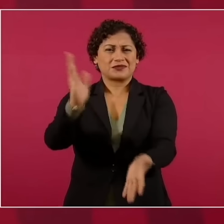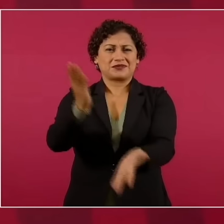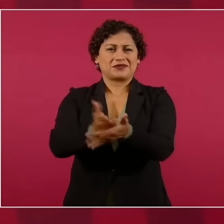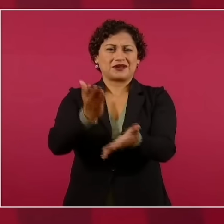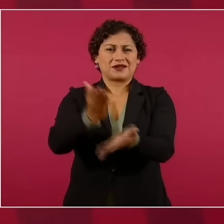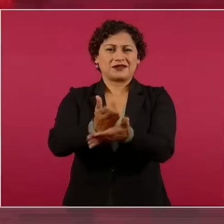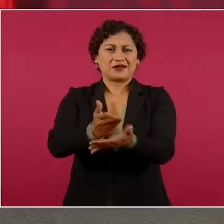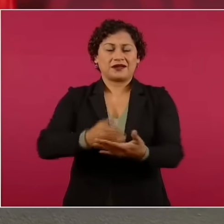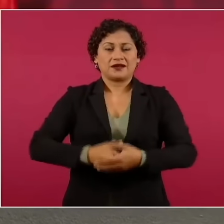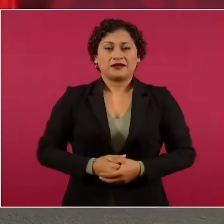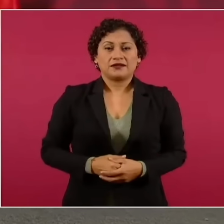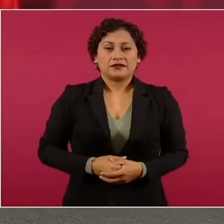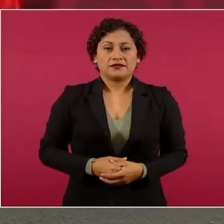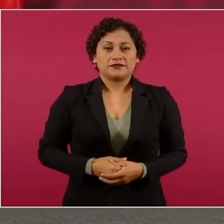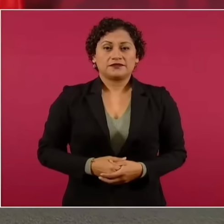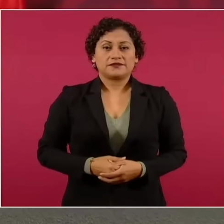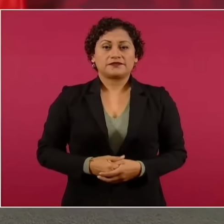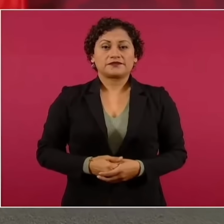porque